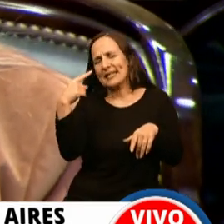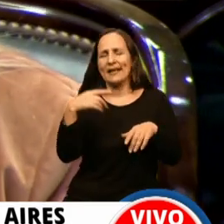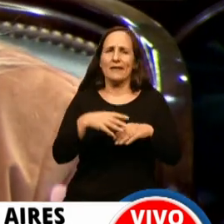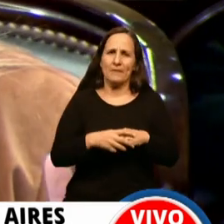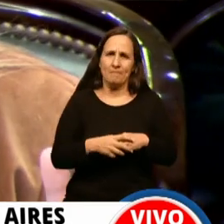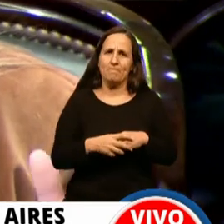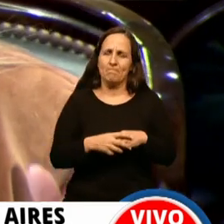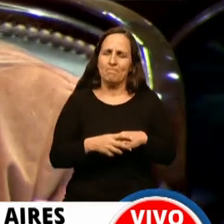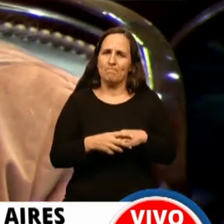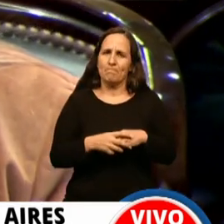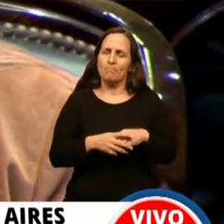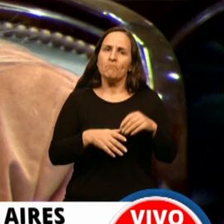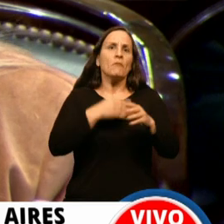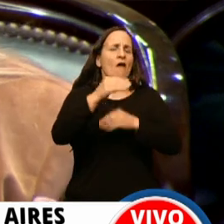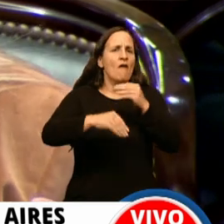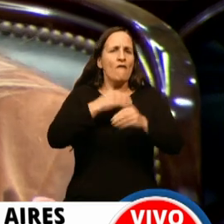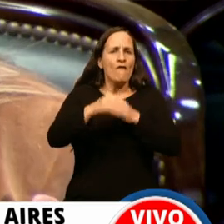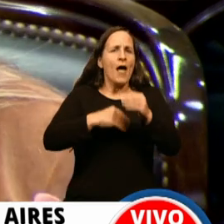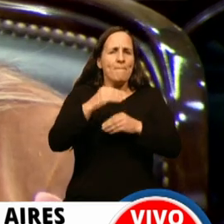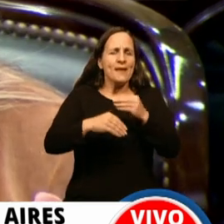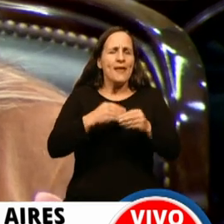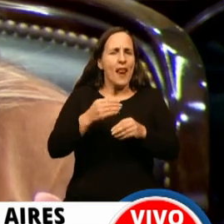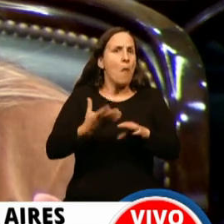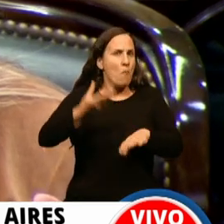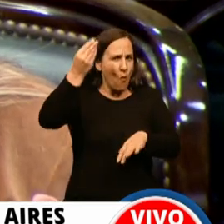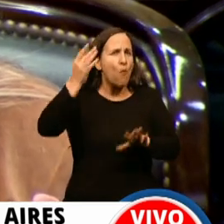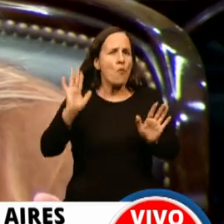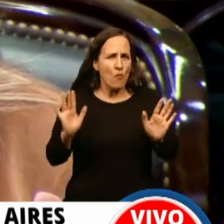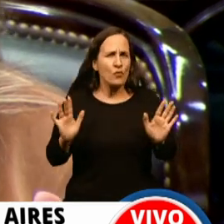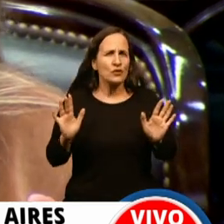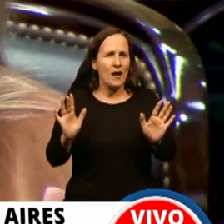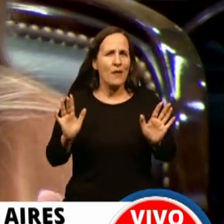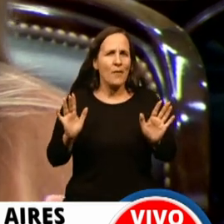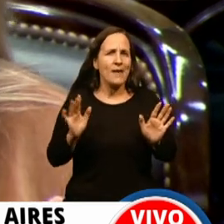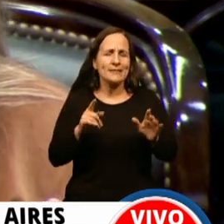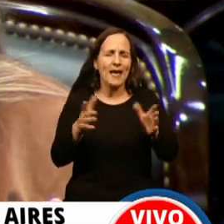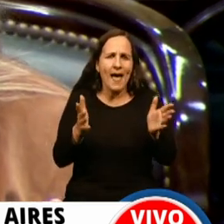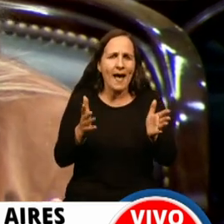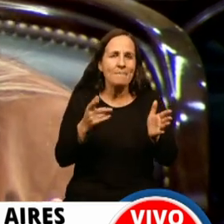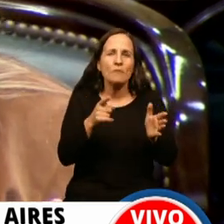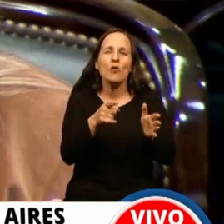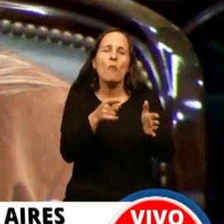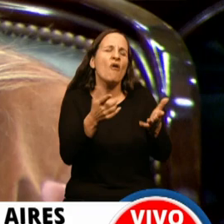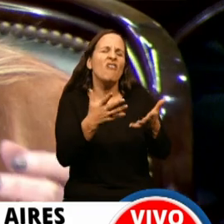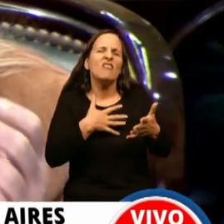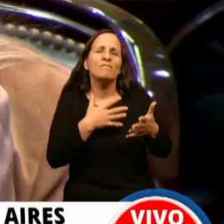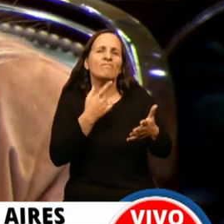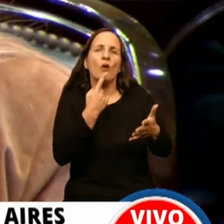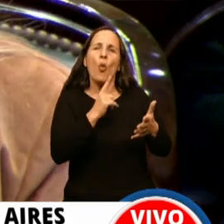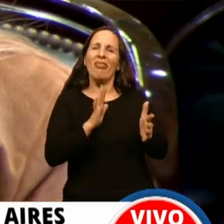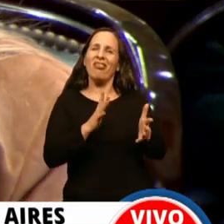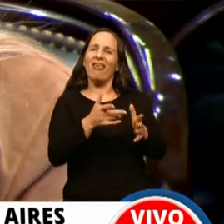cuando sus familias en muchos casos no las comprenden y por